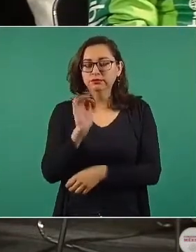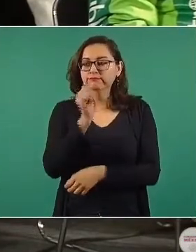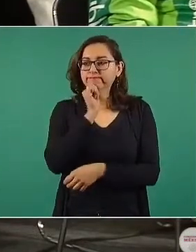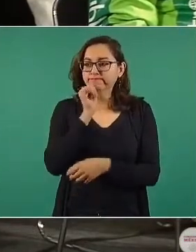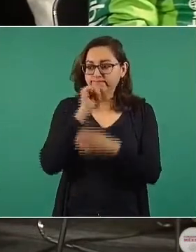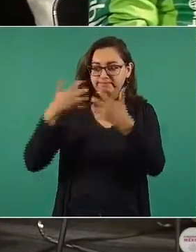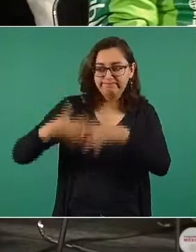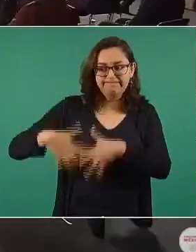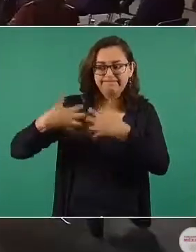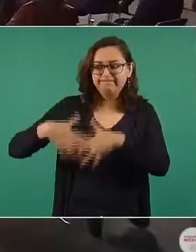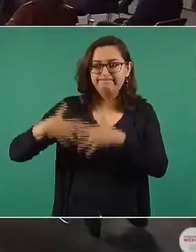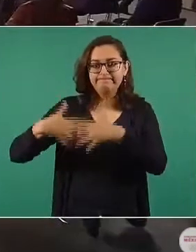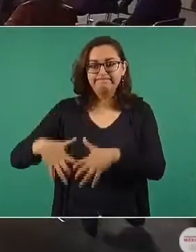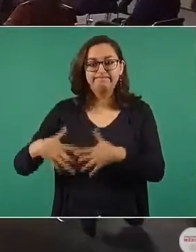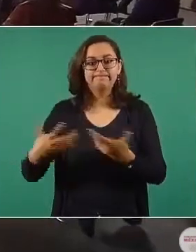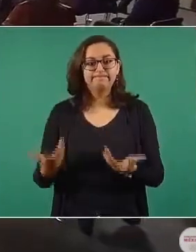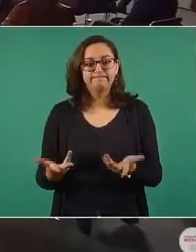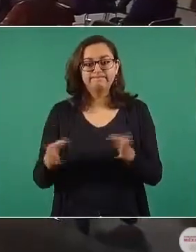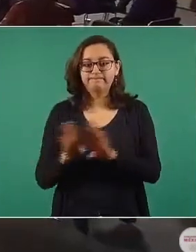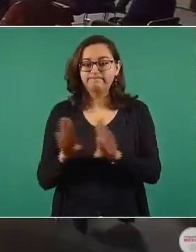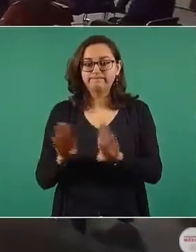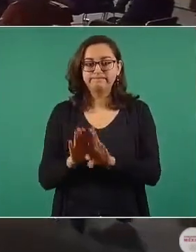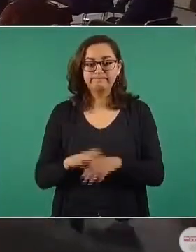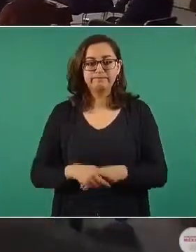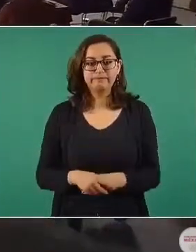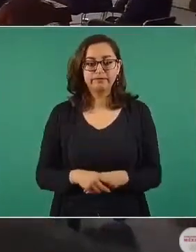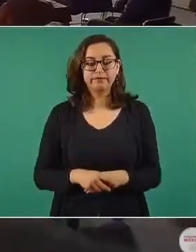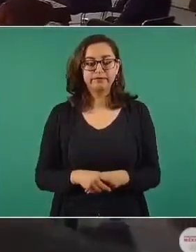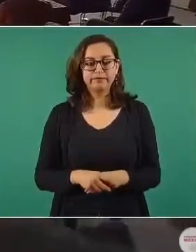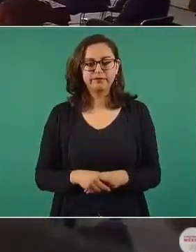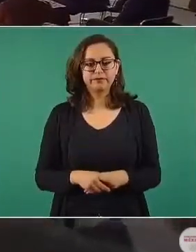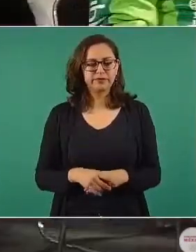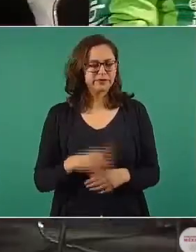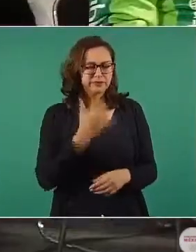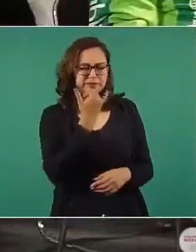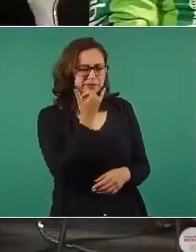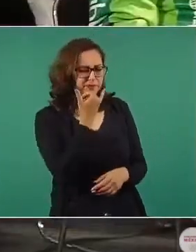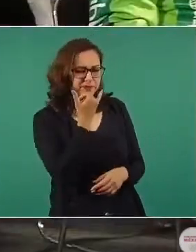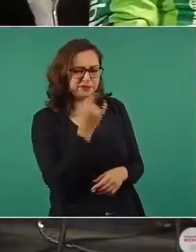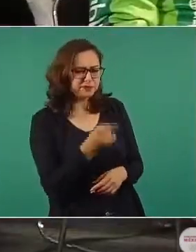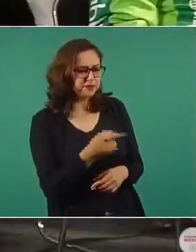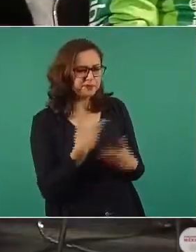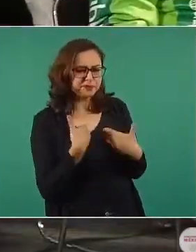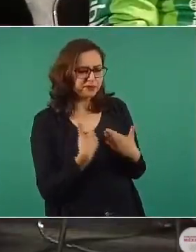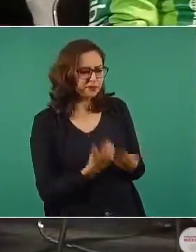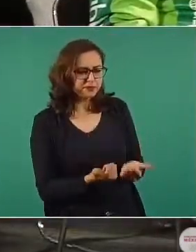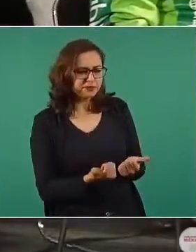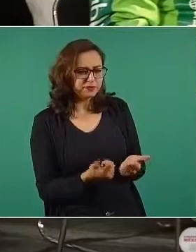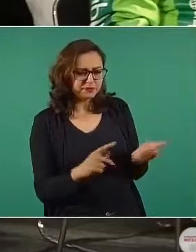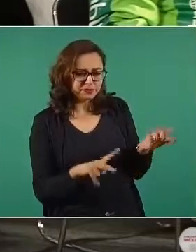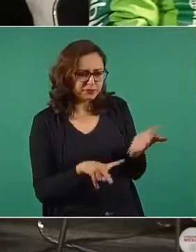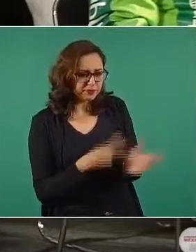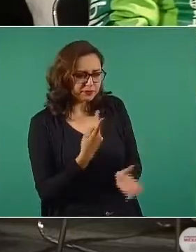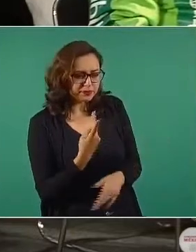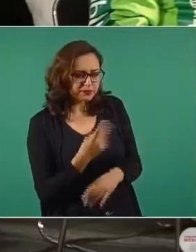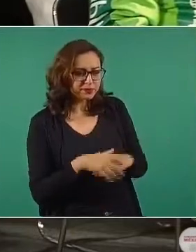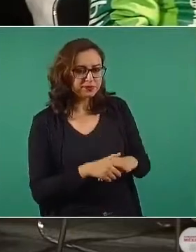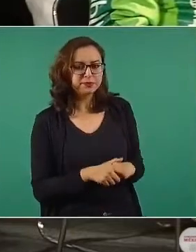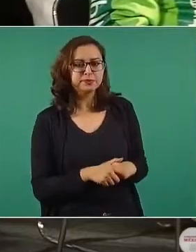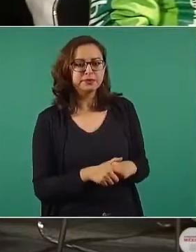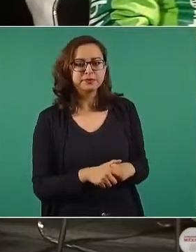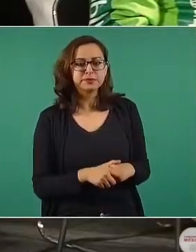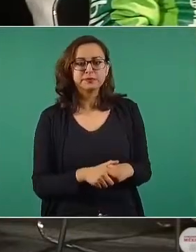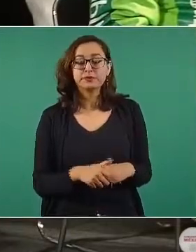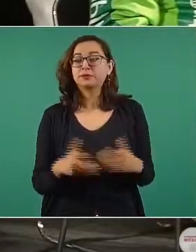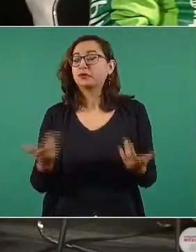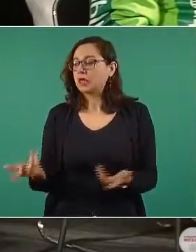día lunes? ¿Otra vez? Que habían dicho que iba a comenzar a hacer su funcionamiento